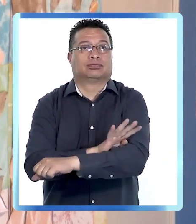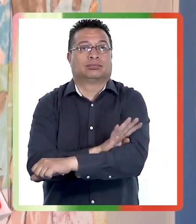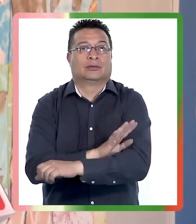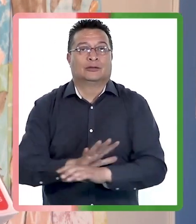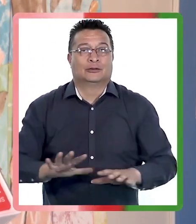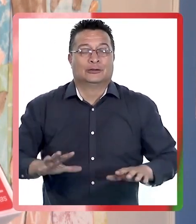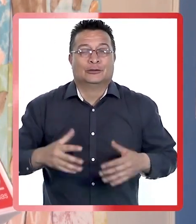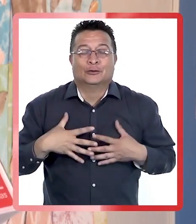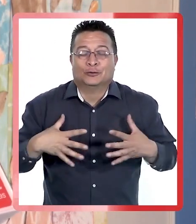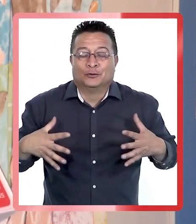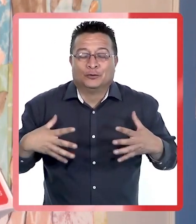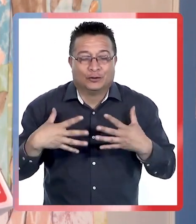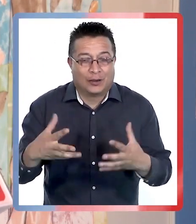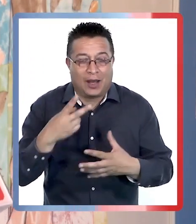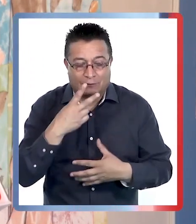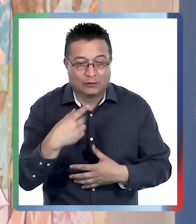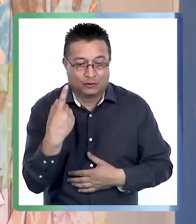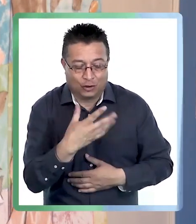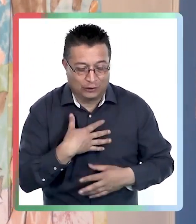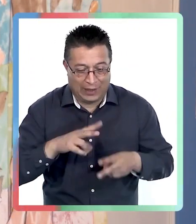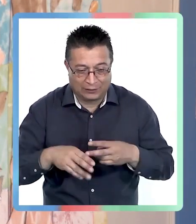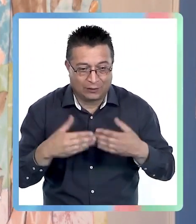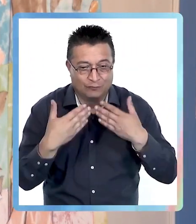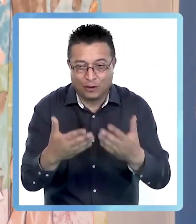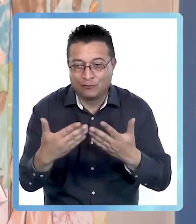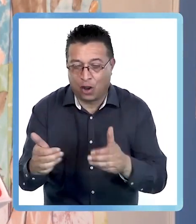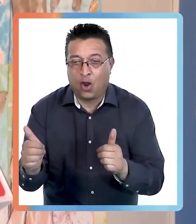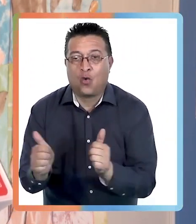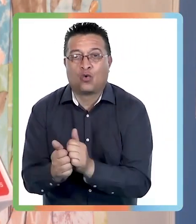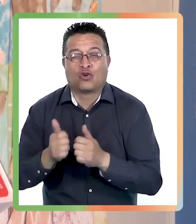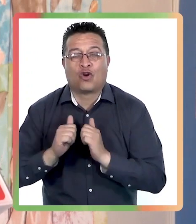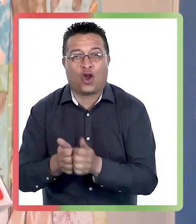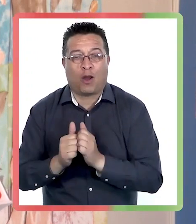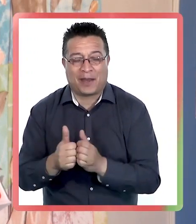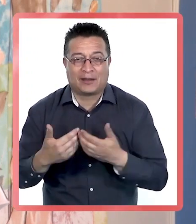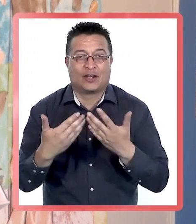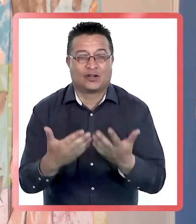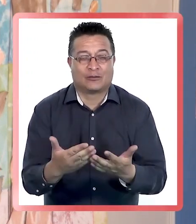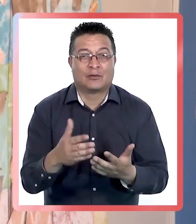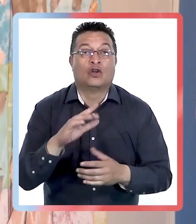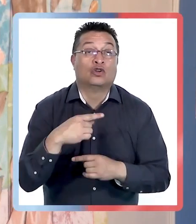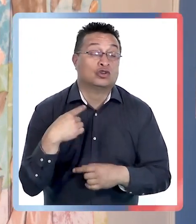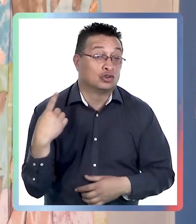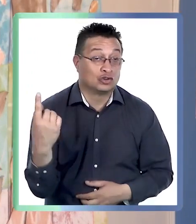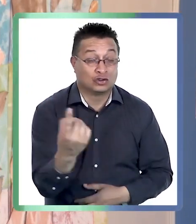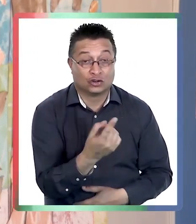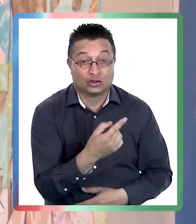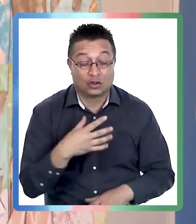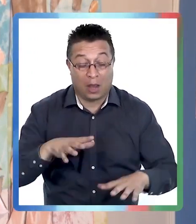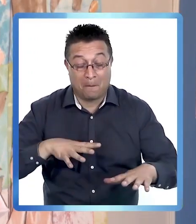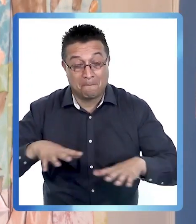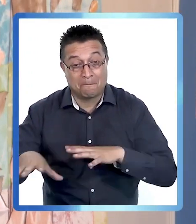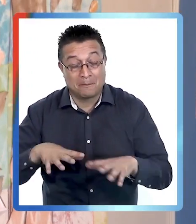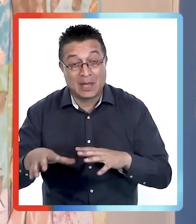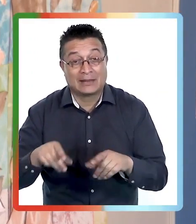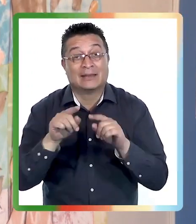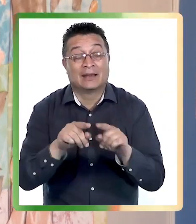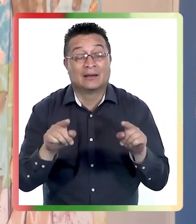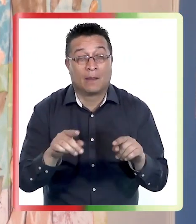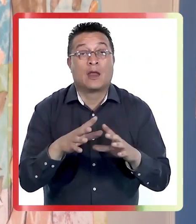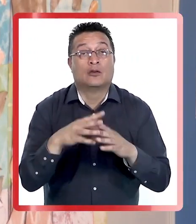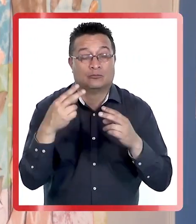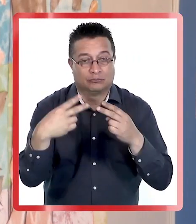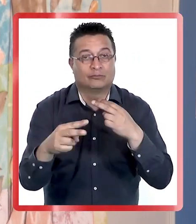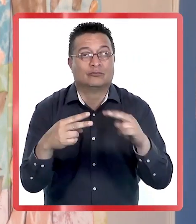mucho al ver con lo al verlos con lo que nosotros hicimos junto a mis compañeros obviamente porque todo esto este material